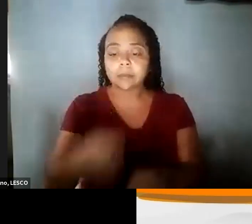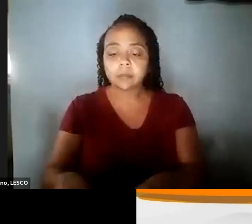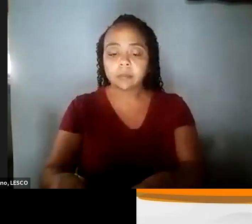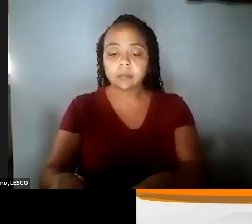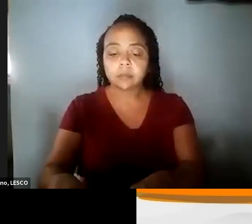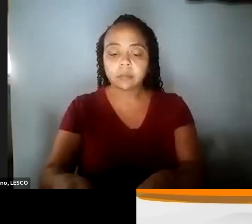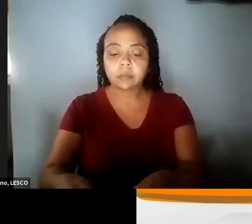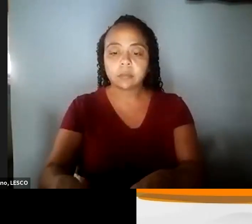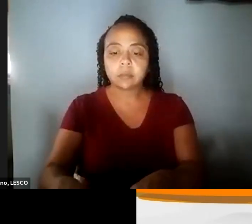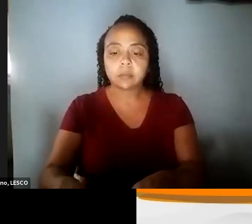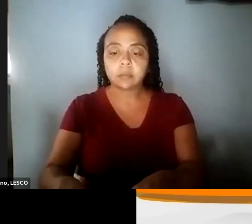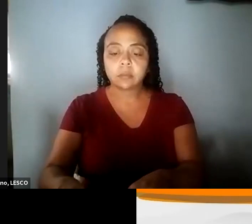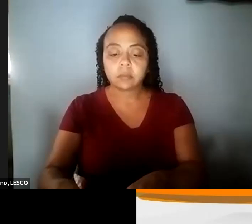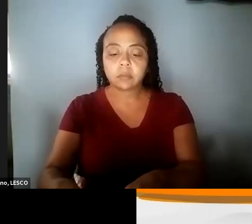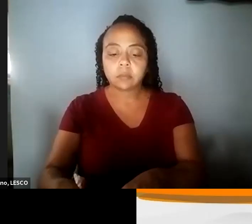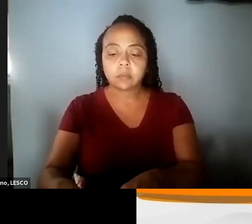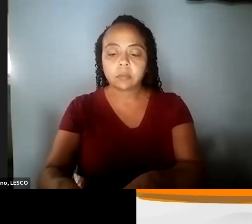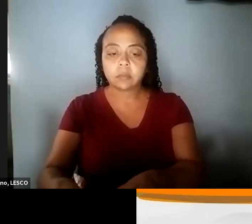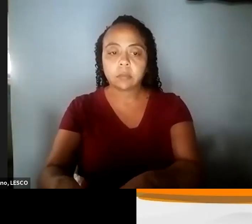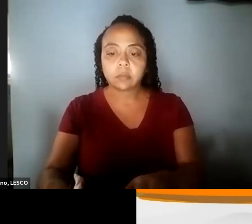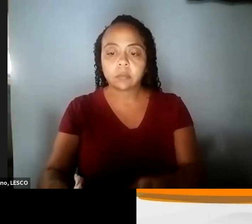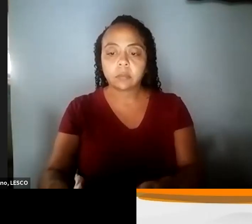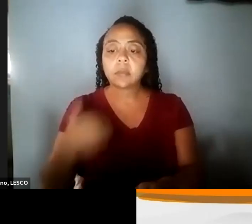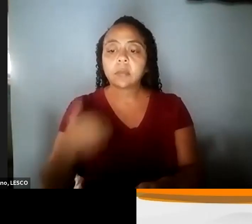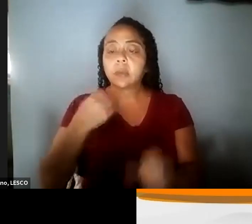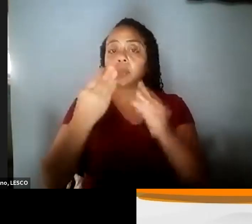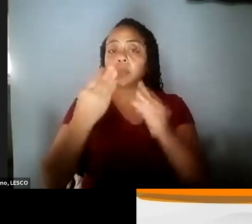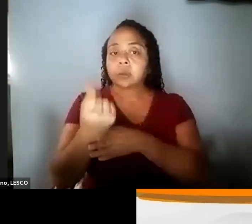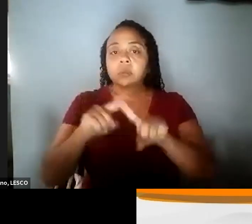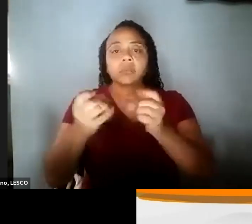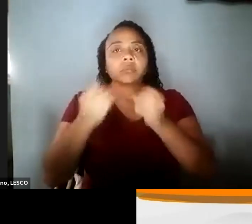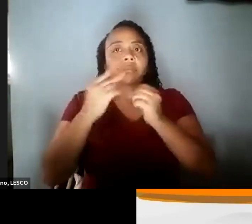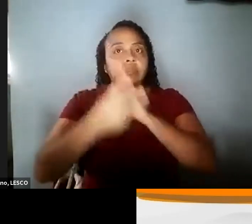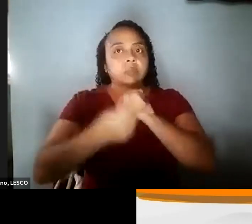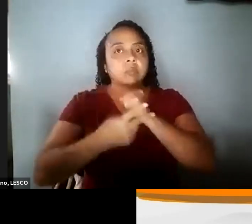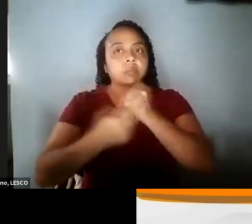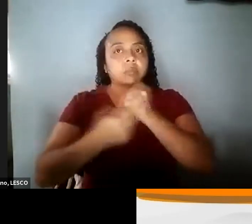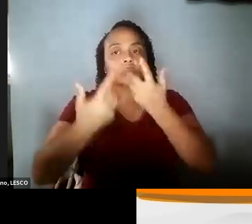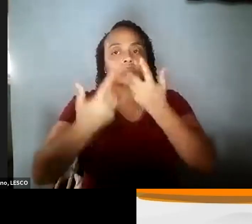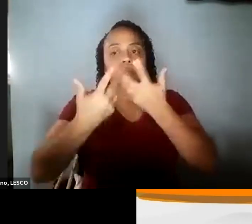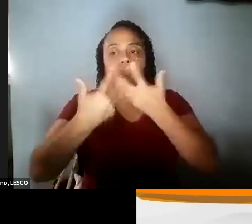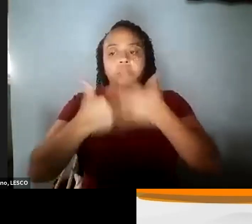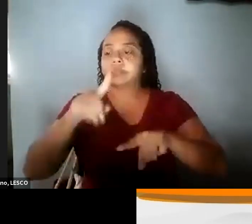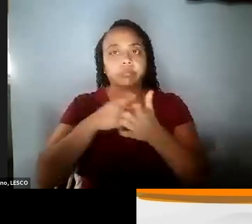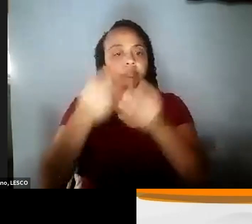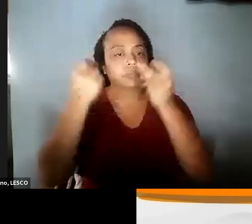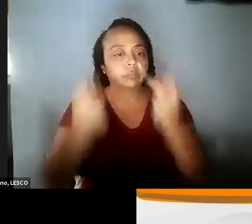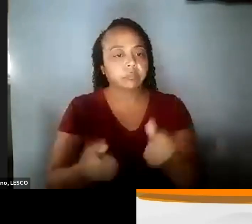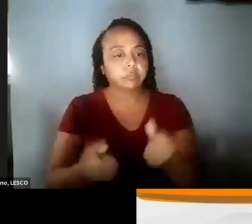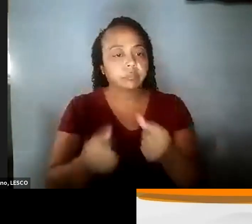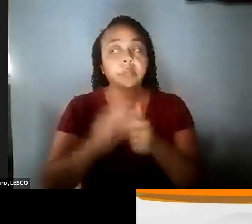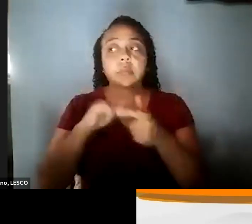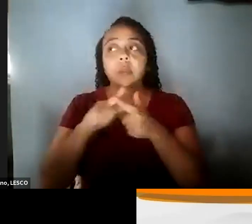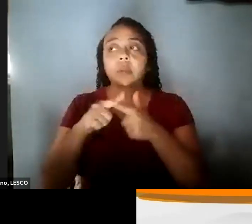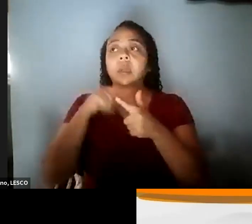acabados conlleva mucho dinero que en muchos casos la empresa no lo puede financiar inmediatamente entonces tener estos mecanismos de